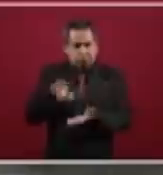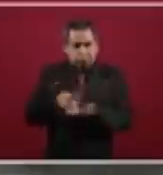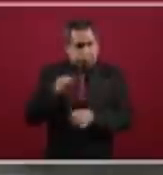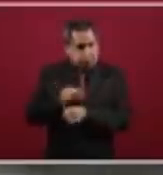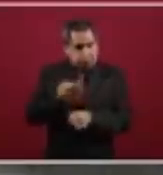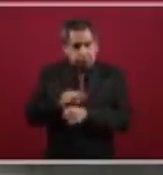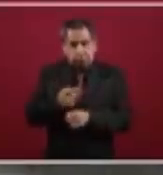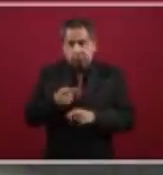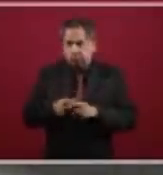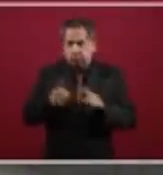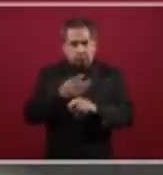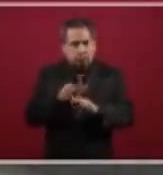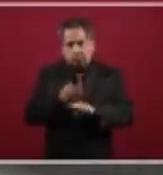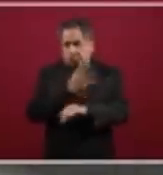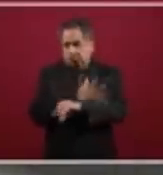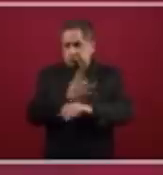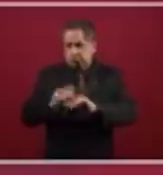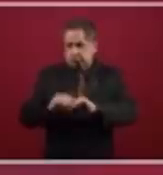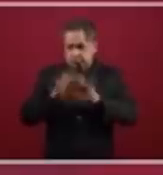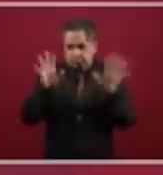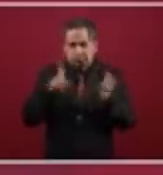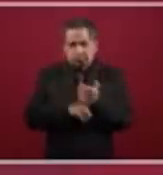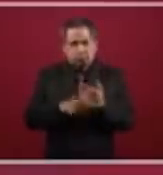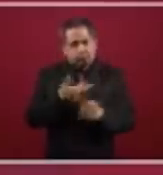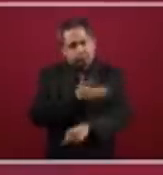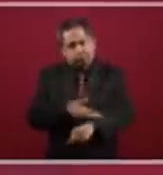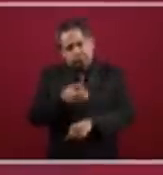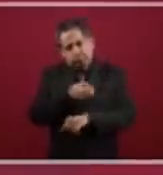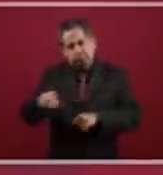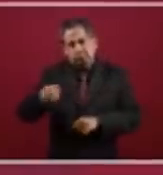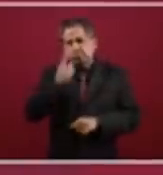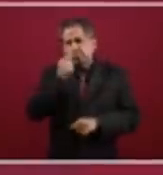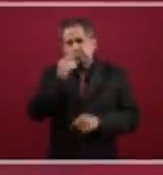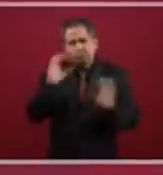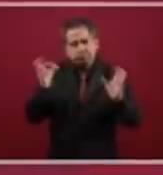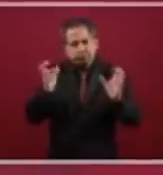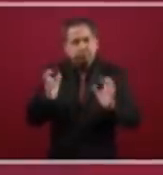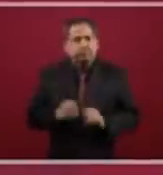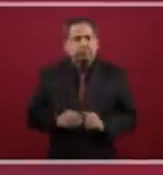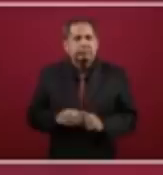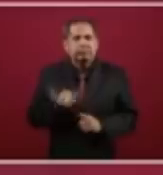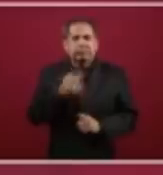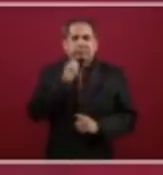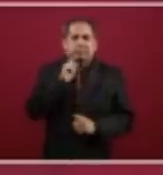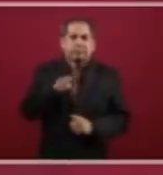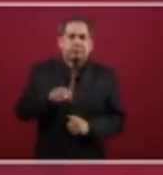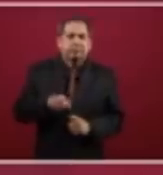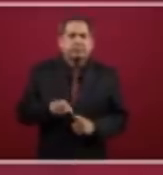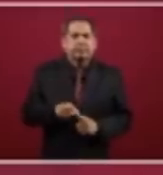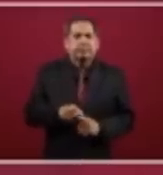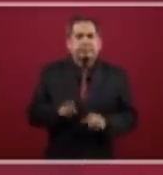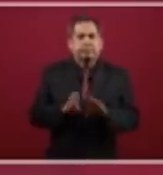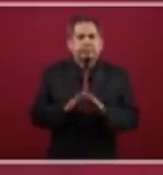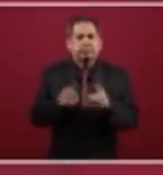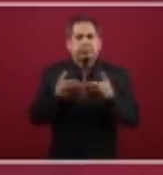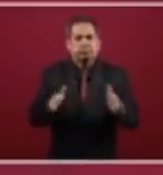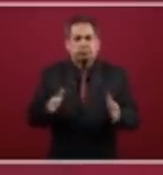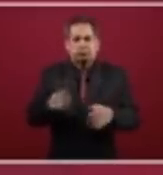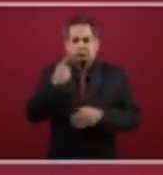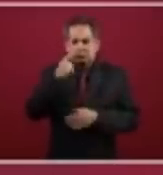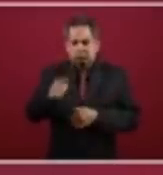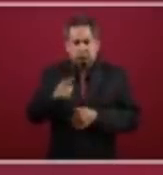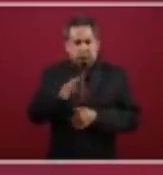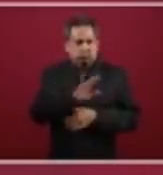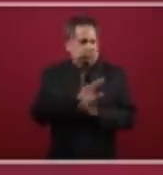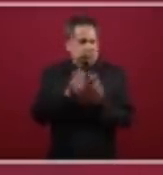fue muy transparente la manera en que se hizo la adquisición de las patrullas y ha estado abierto pues a